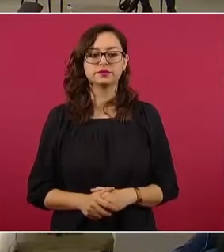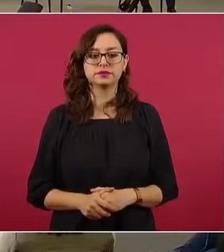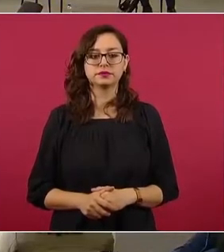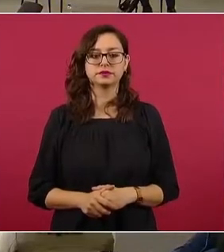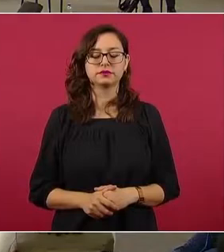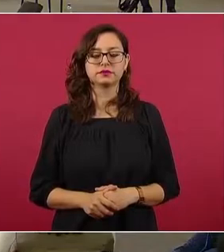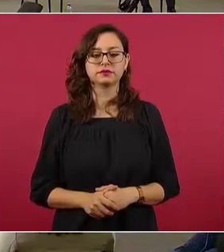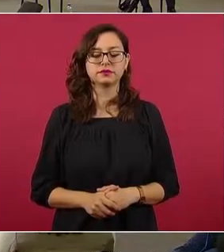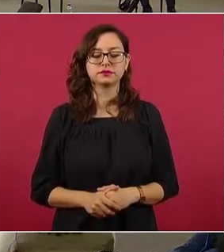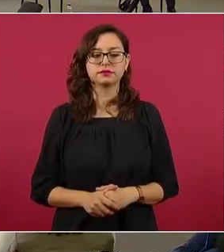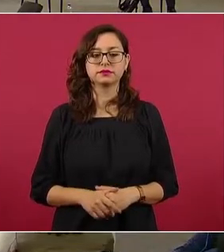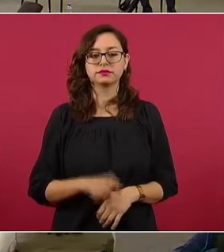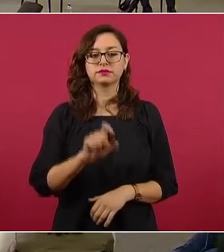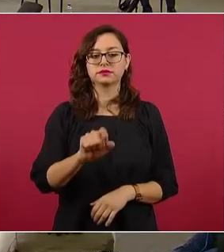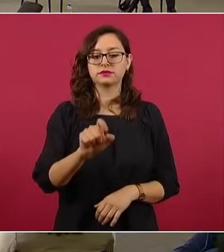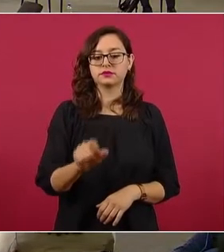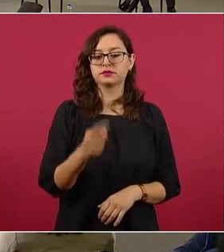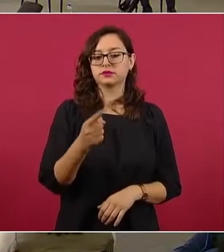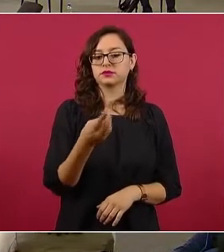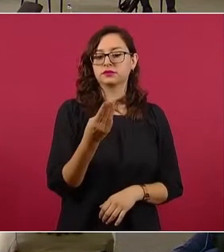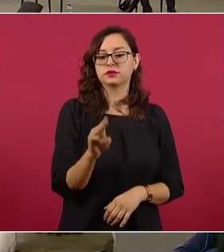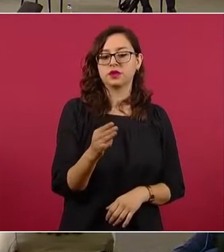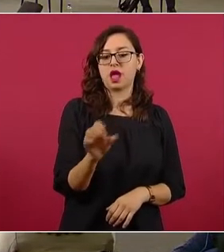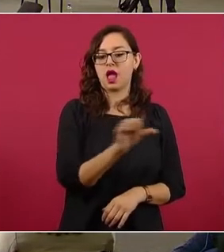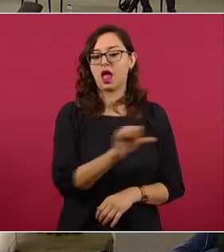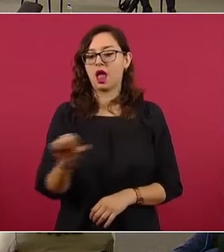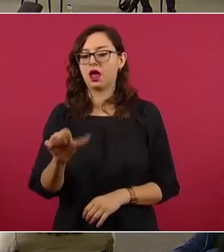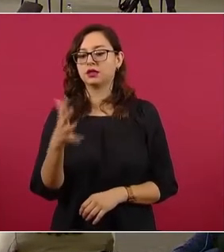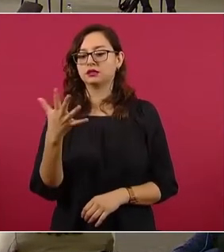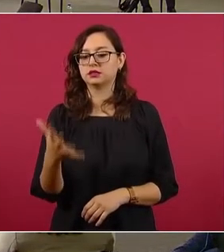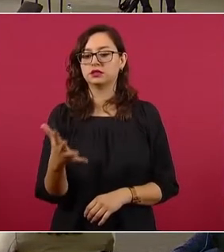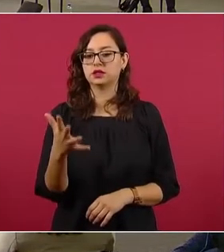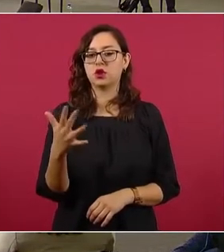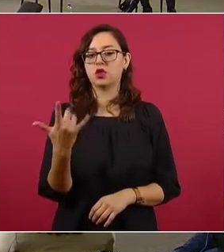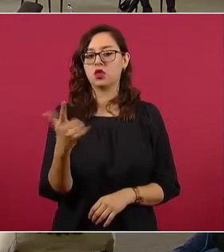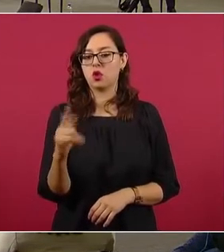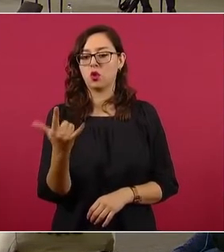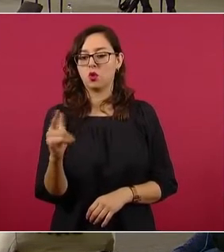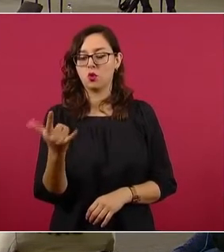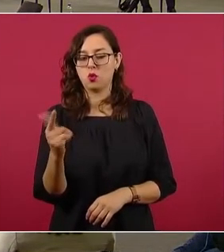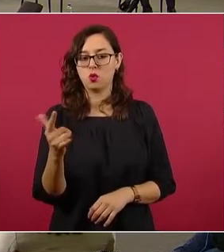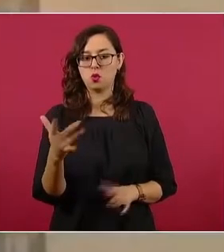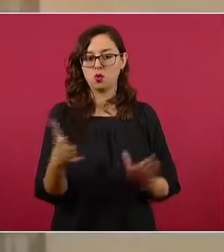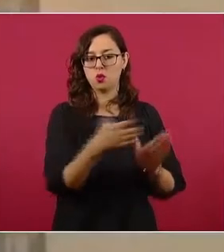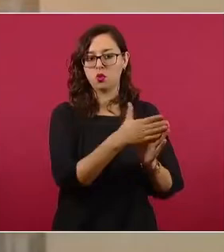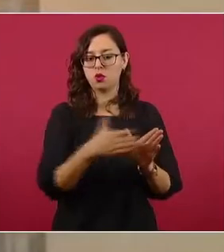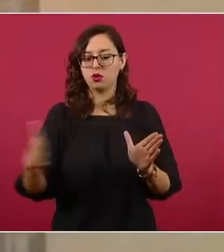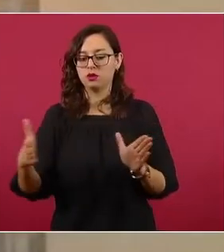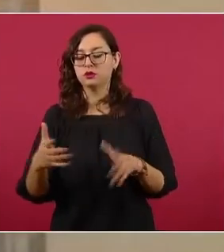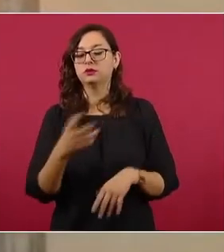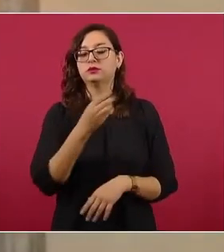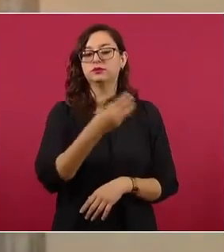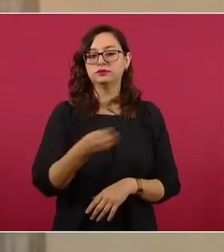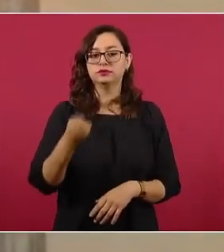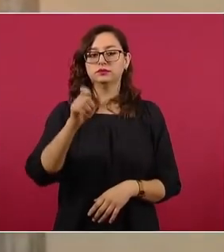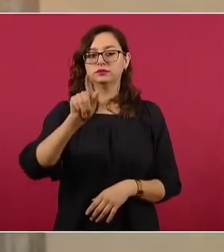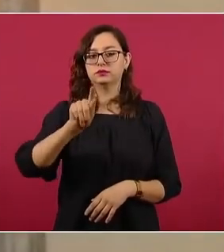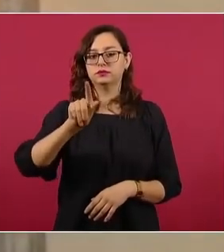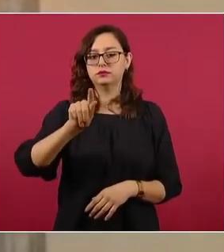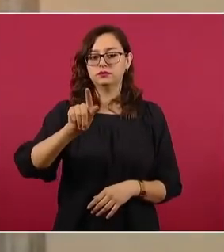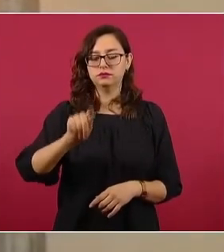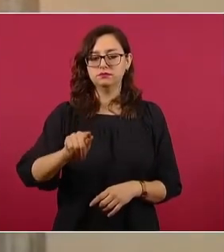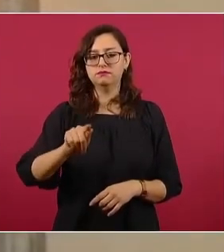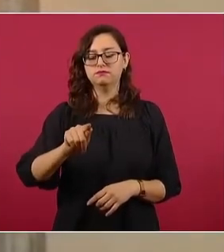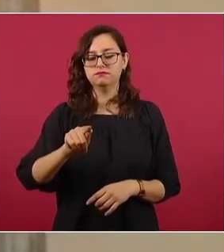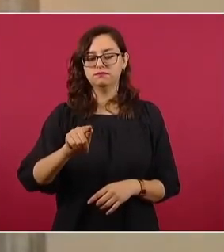En el corte del 21 de mayo al 5 de julio, a través de este despliegue de 370 elementos